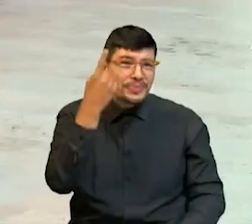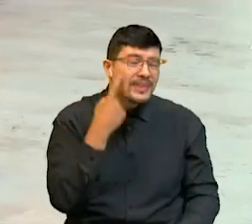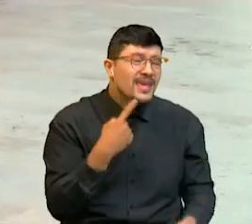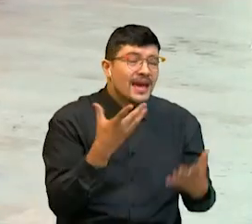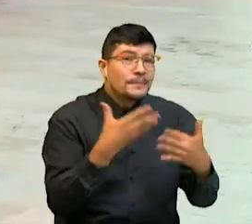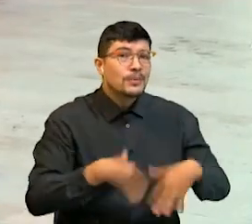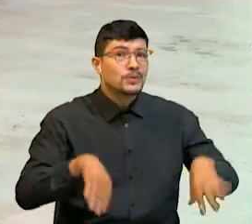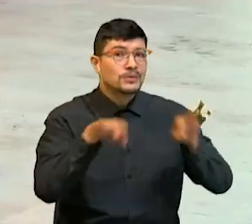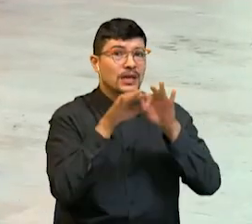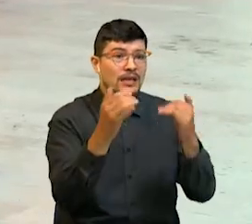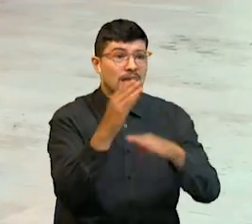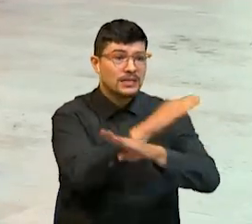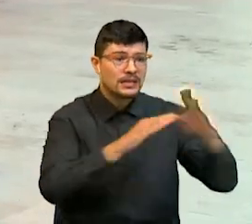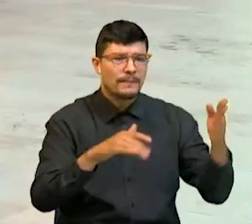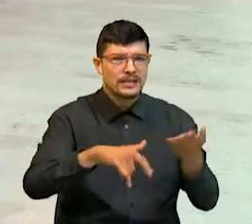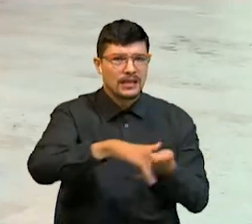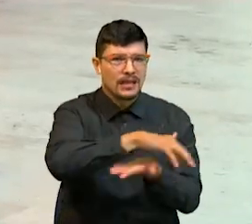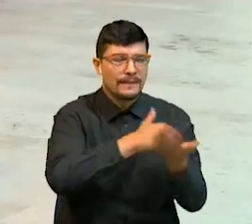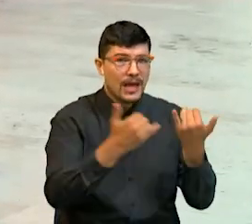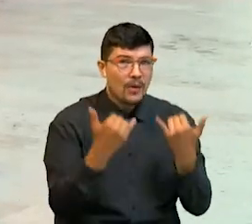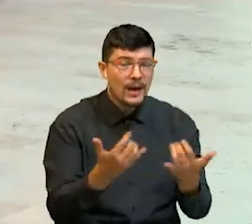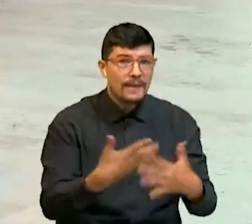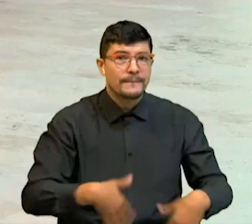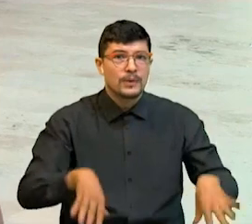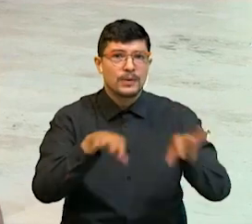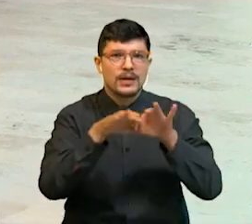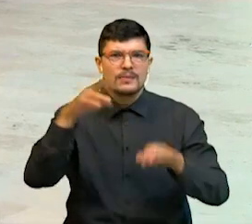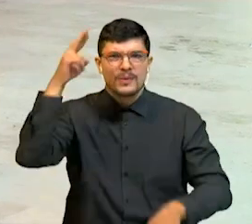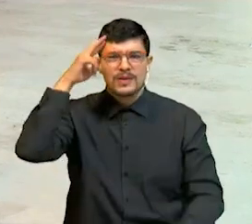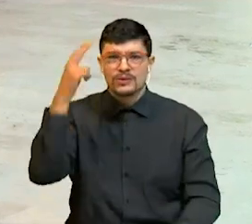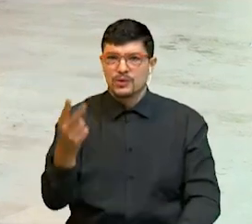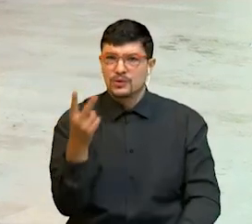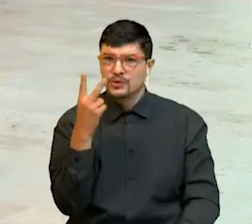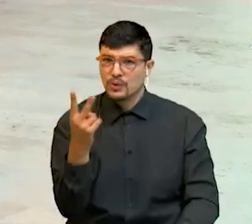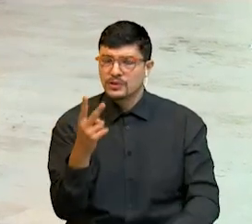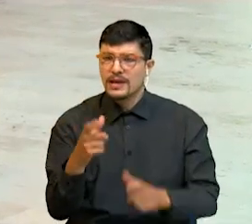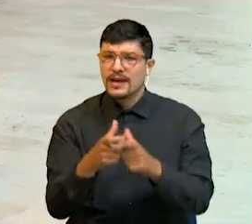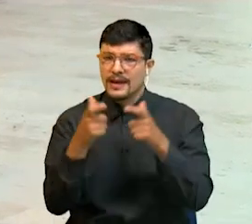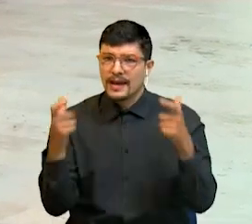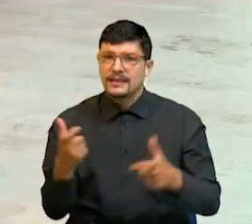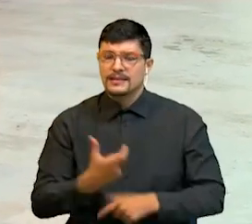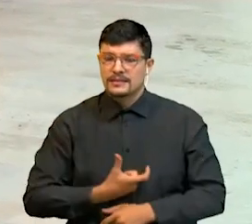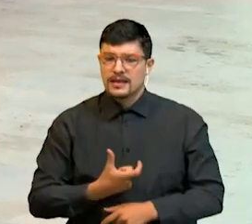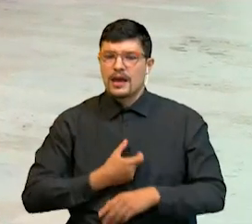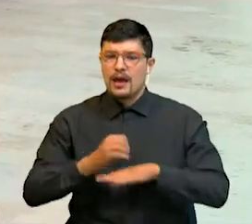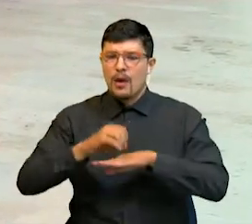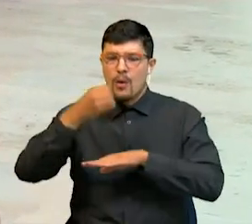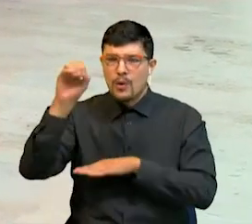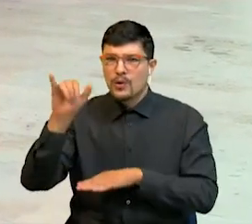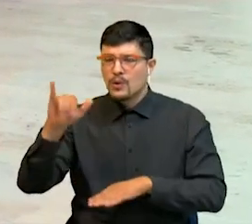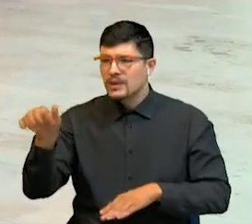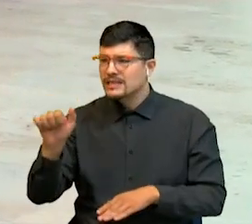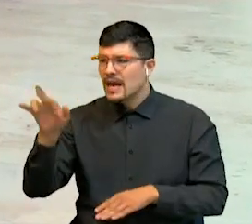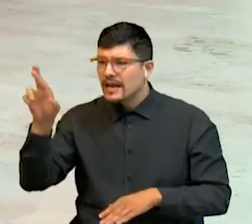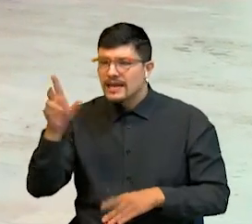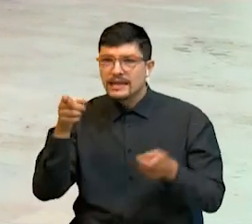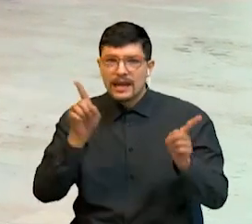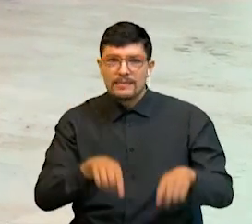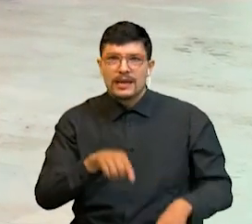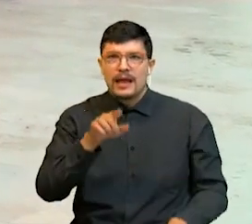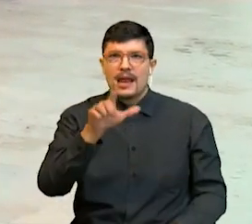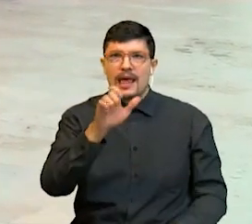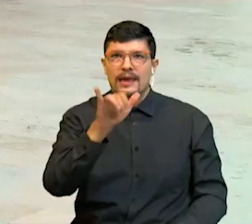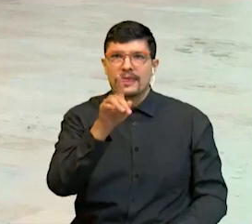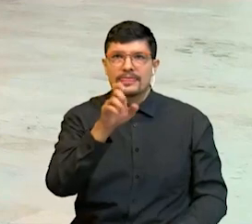día más importante para el judo santandereano. Tenemos dos grandes posibilidades de medalla de oro con Yaini Jamarés y con Leider Navarro,